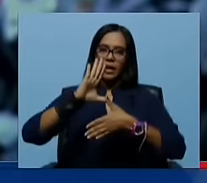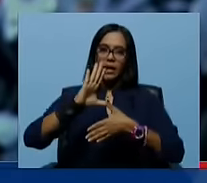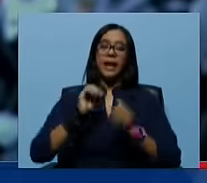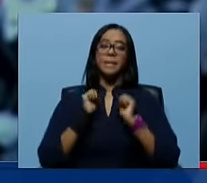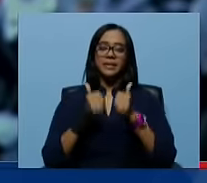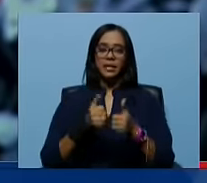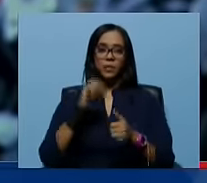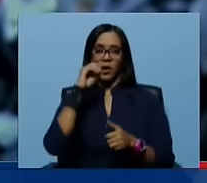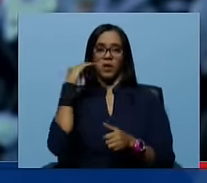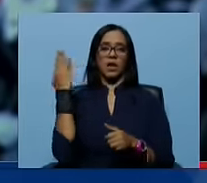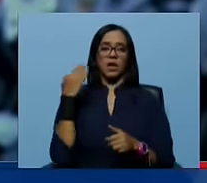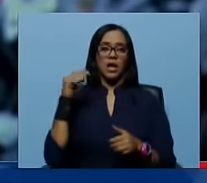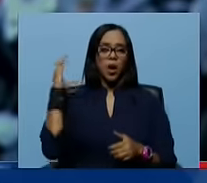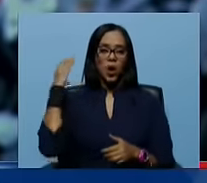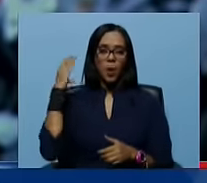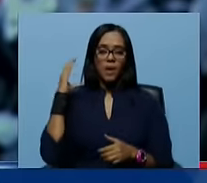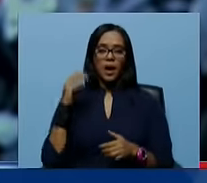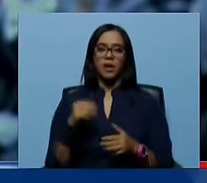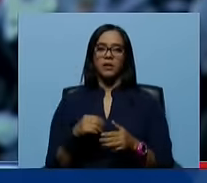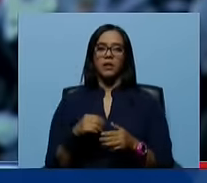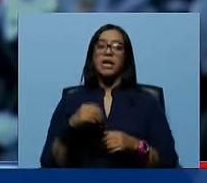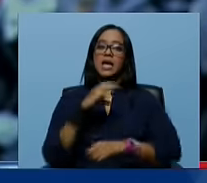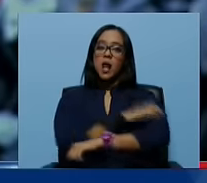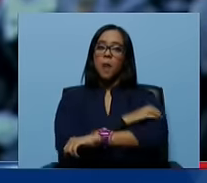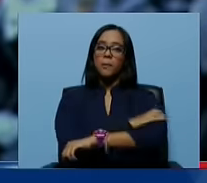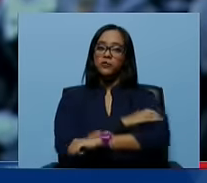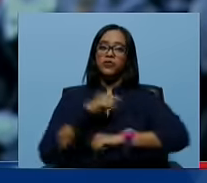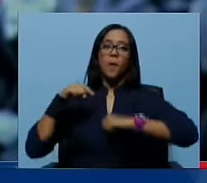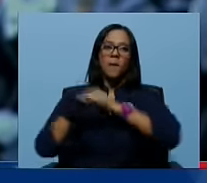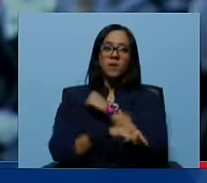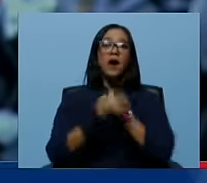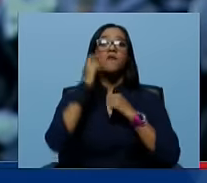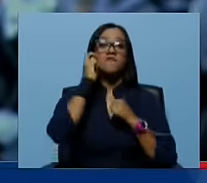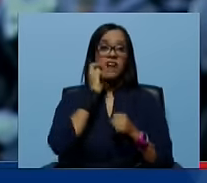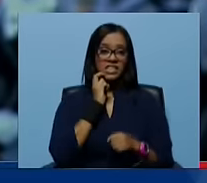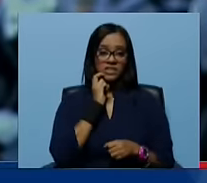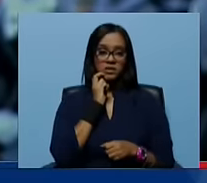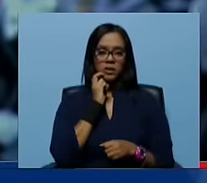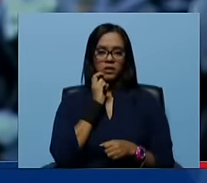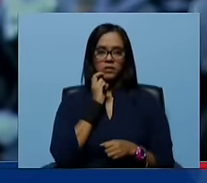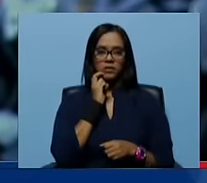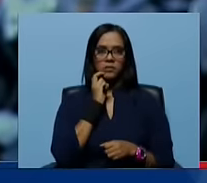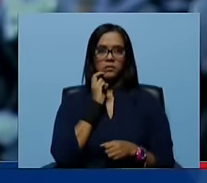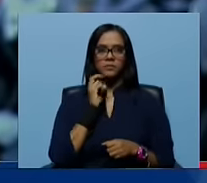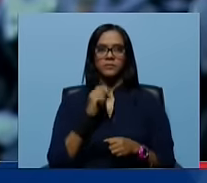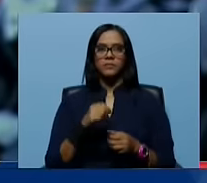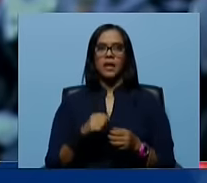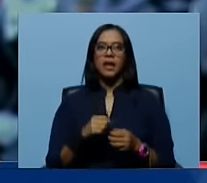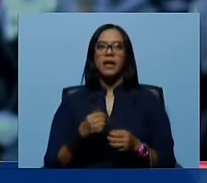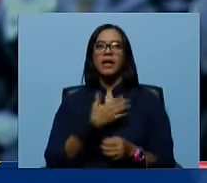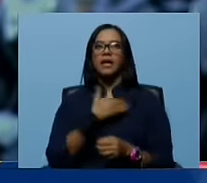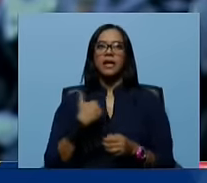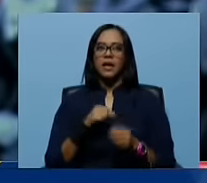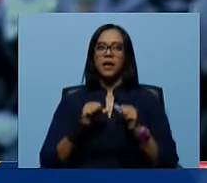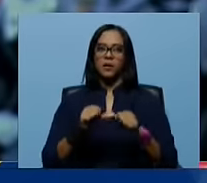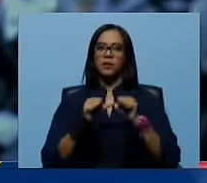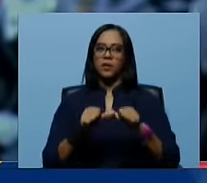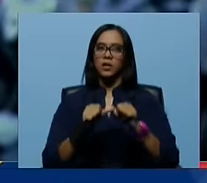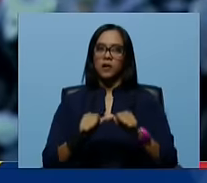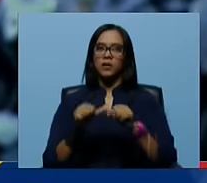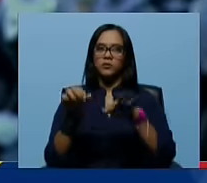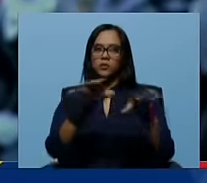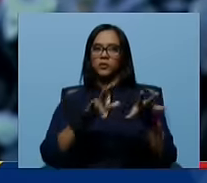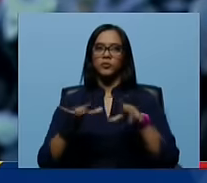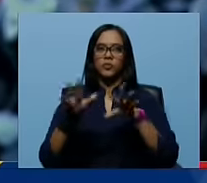colombiana, y la ultraderecha extremista fascista que pretenden continuar sus